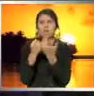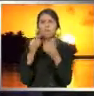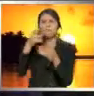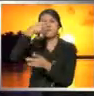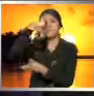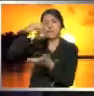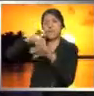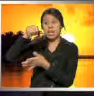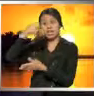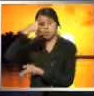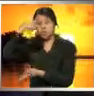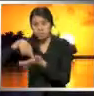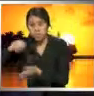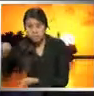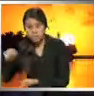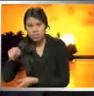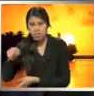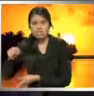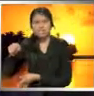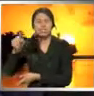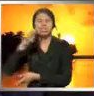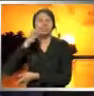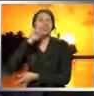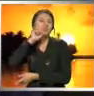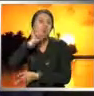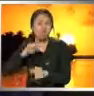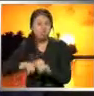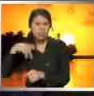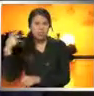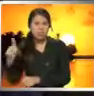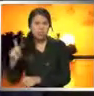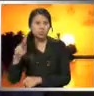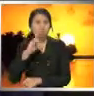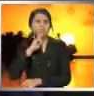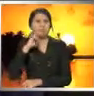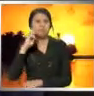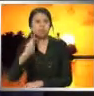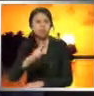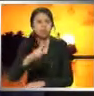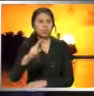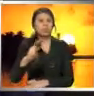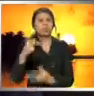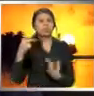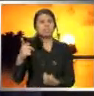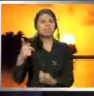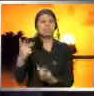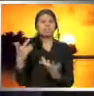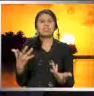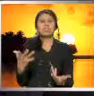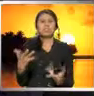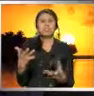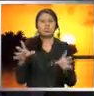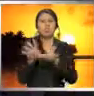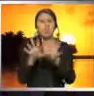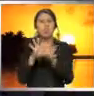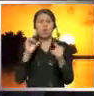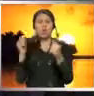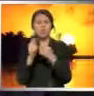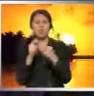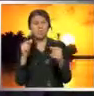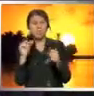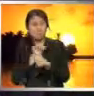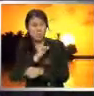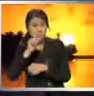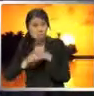creer que su sexualidad es el resultado simple y sencillamente de su ser animal, es decir, un resultado biológico. Tú